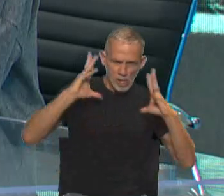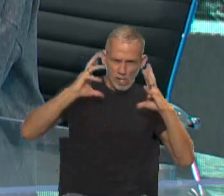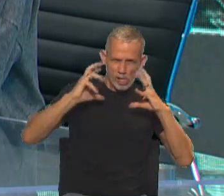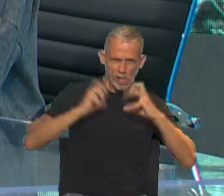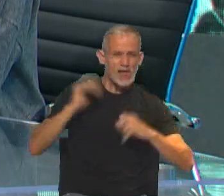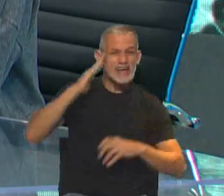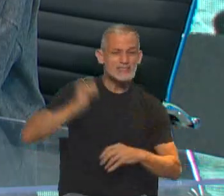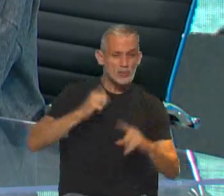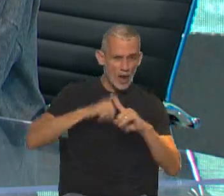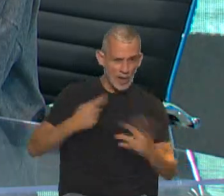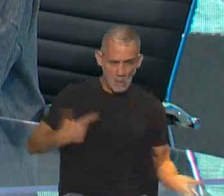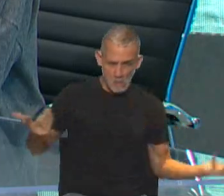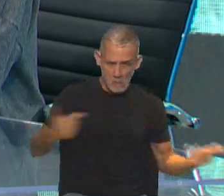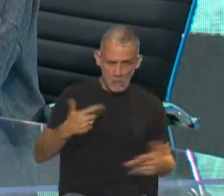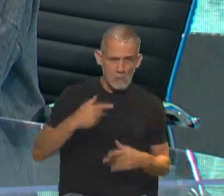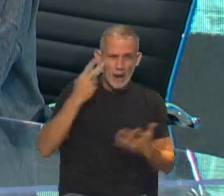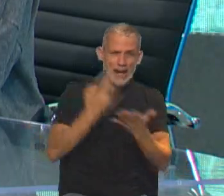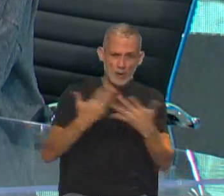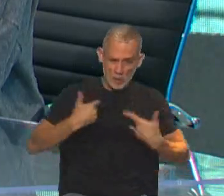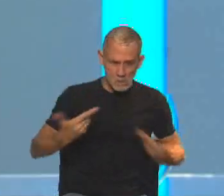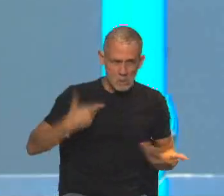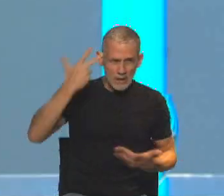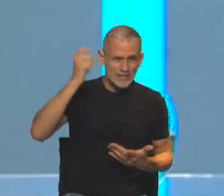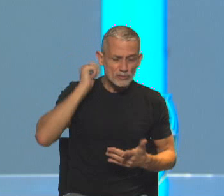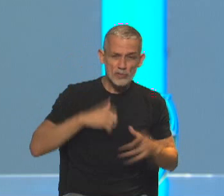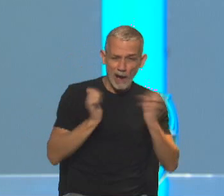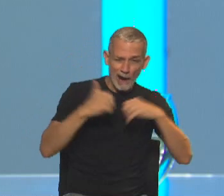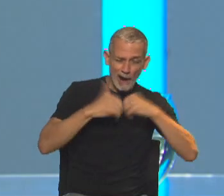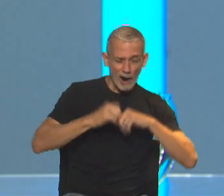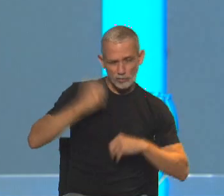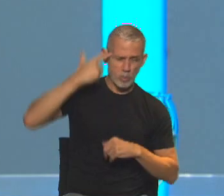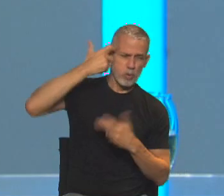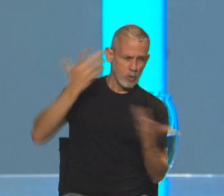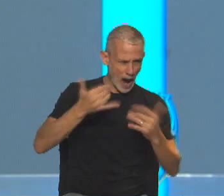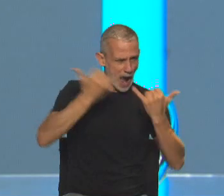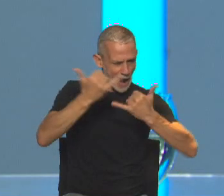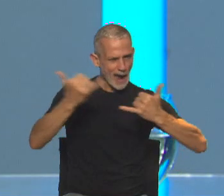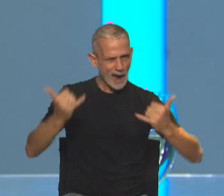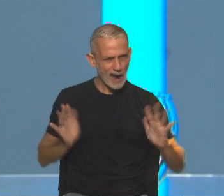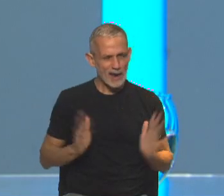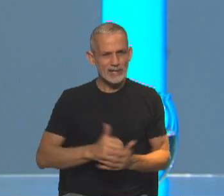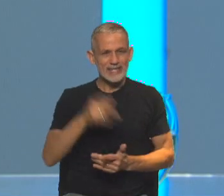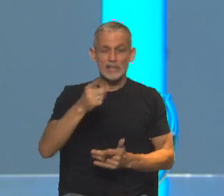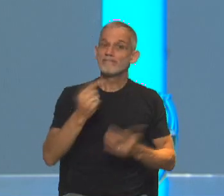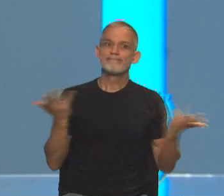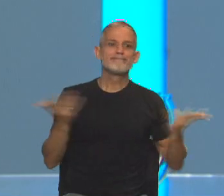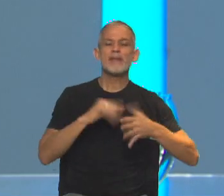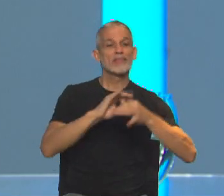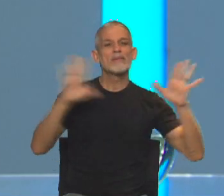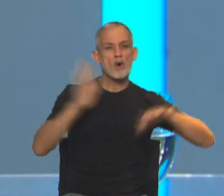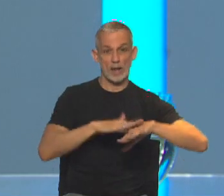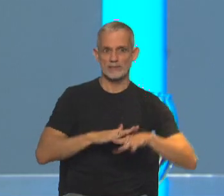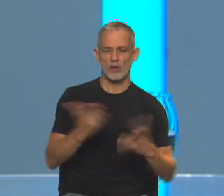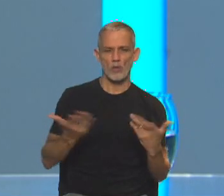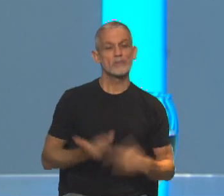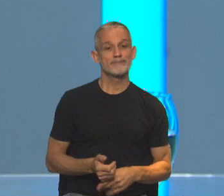reconocía los mejores años de su vida, que los dejaron ahí. Sí, porque quedaron ocultados, claro, ¿no? Pero eso fue una gran deuda de la democracia, pero que también